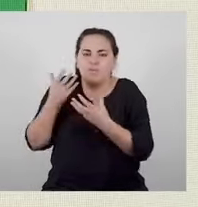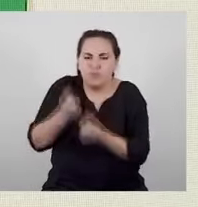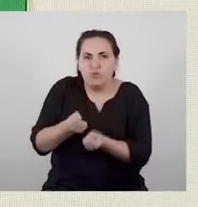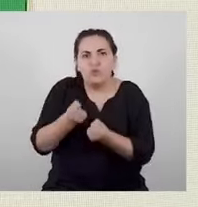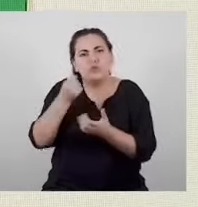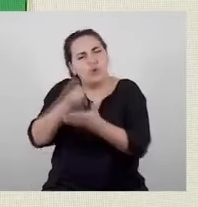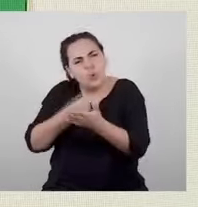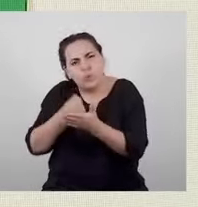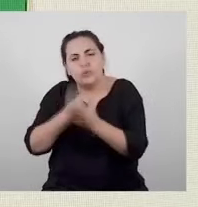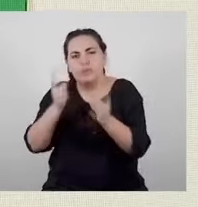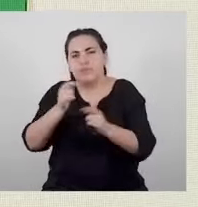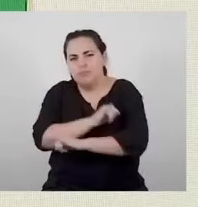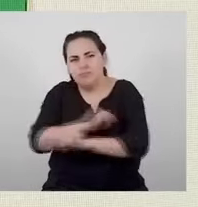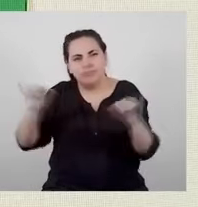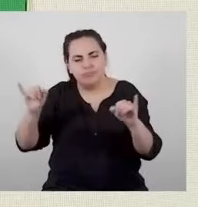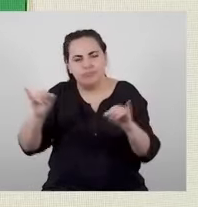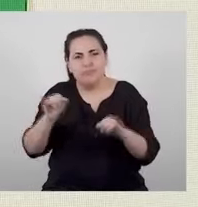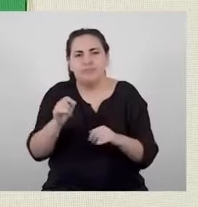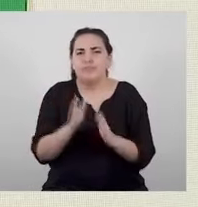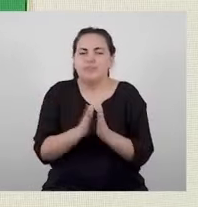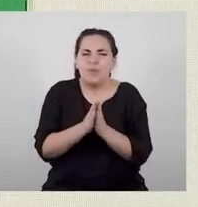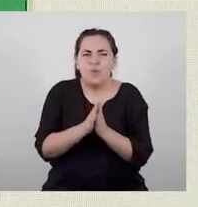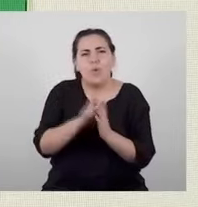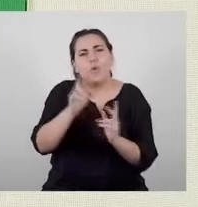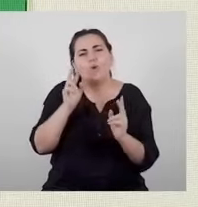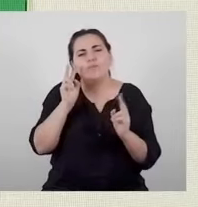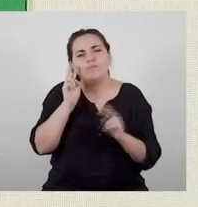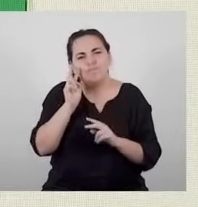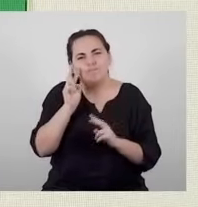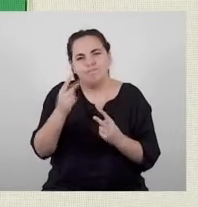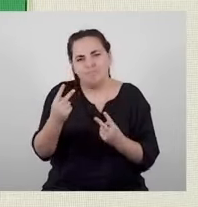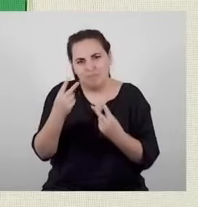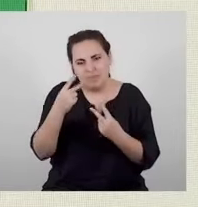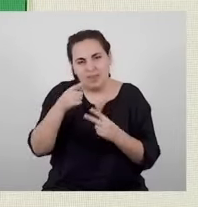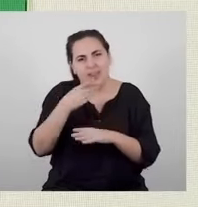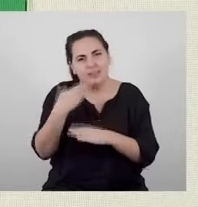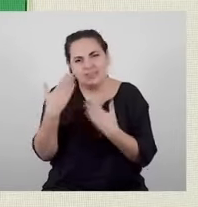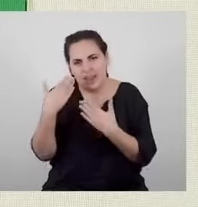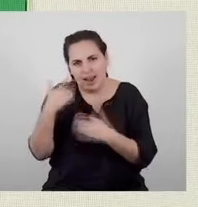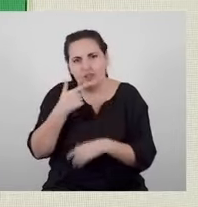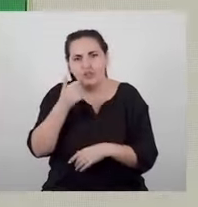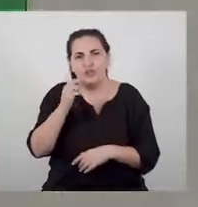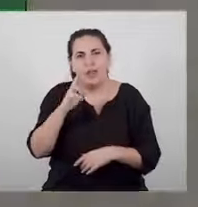les pido por favor que vean esta charla que tuvimos con Sabrina